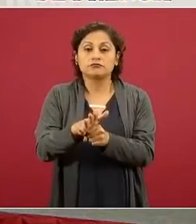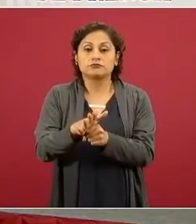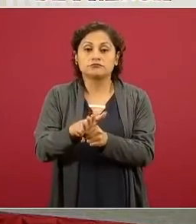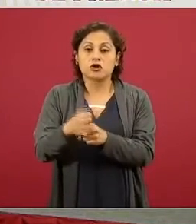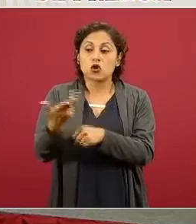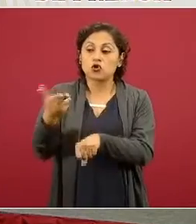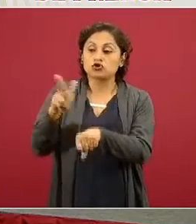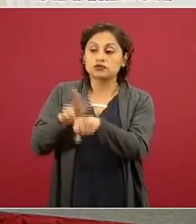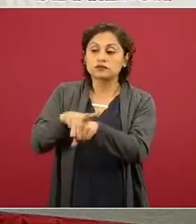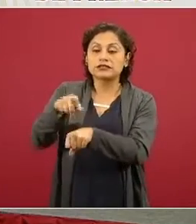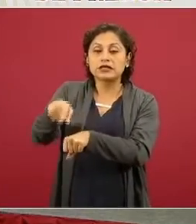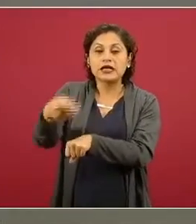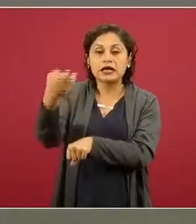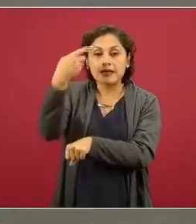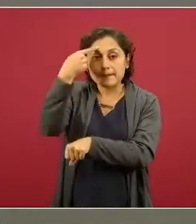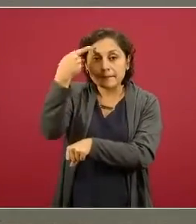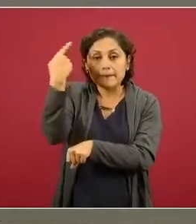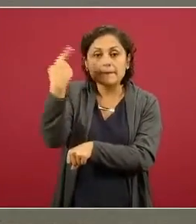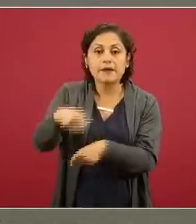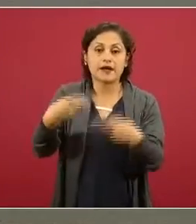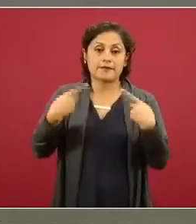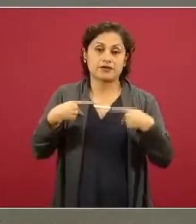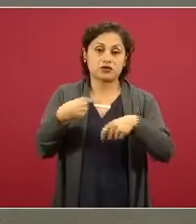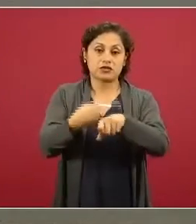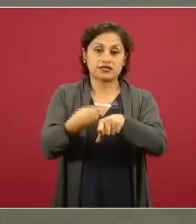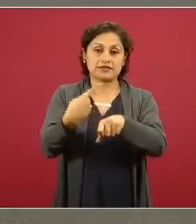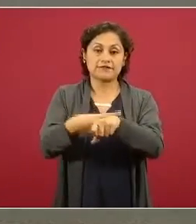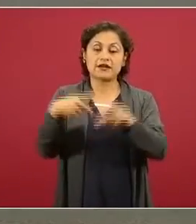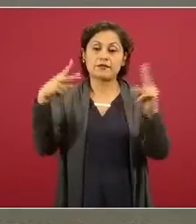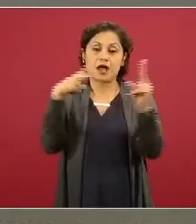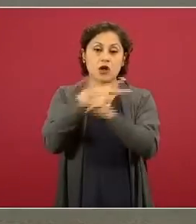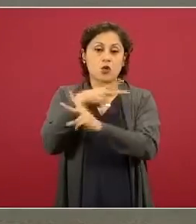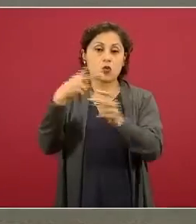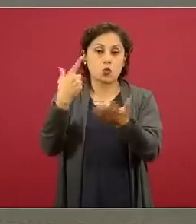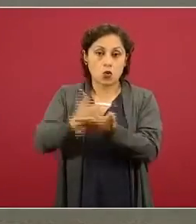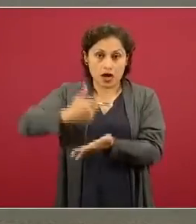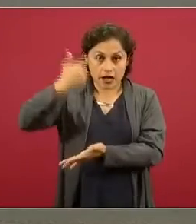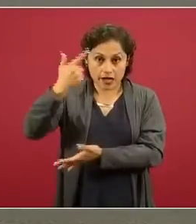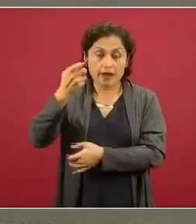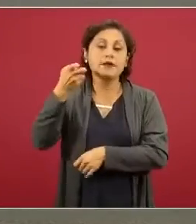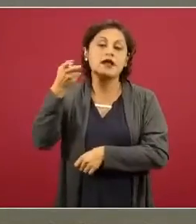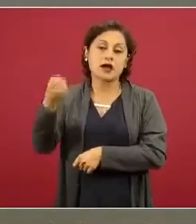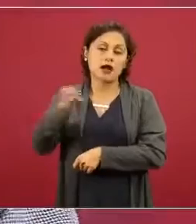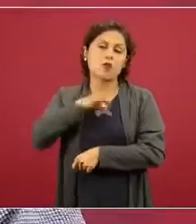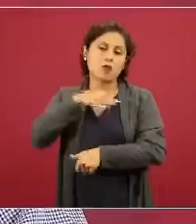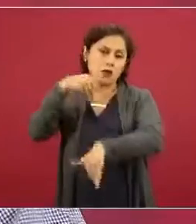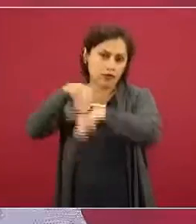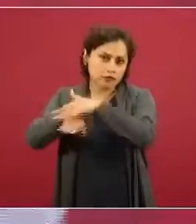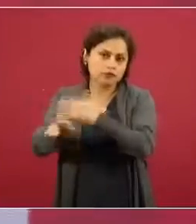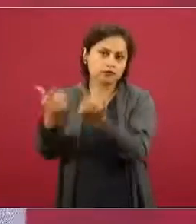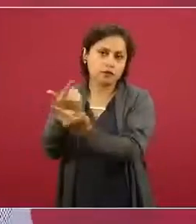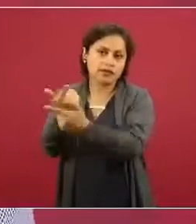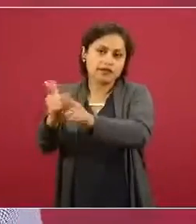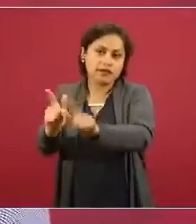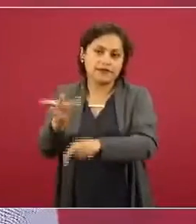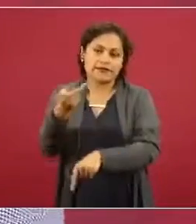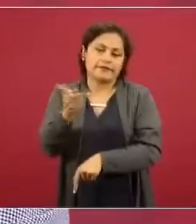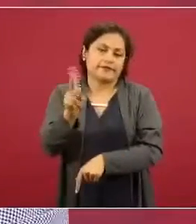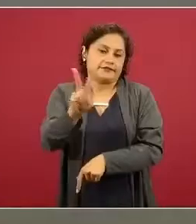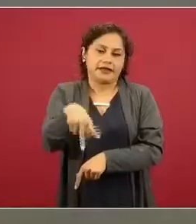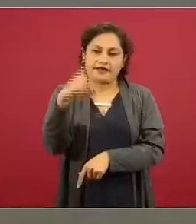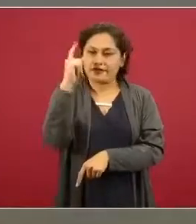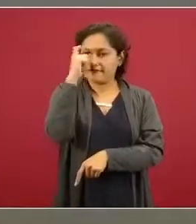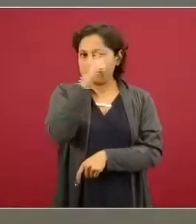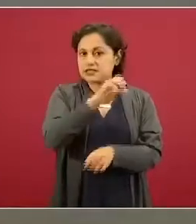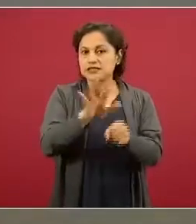infección respiratoria aguda grave. Pero es complicado porque son hospitales que están pues también cerca de personas que tienen otras